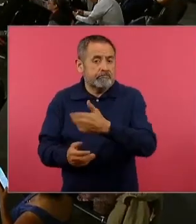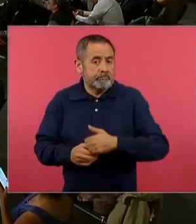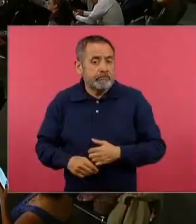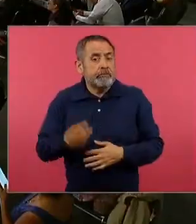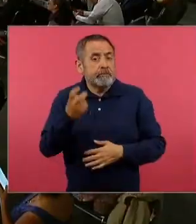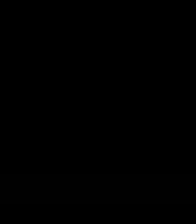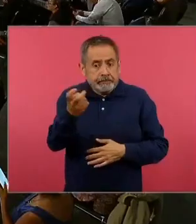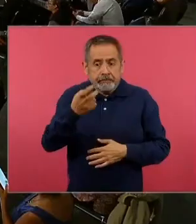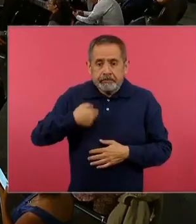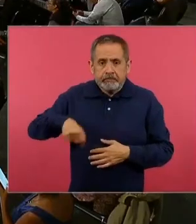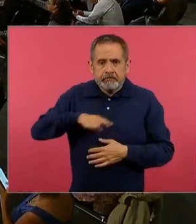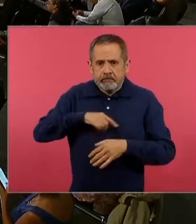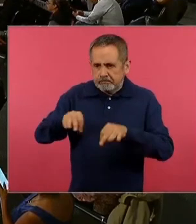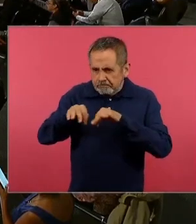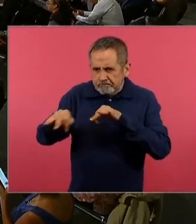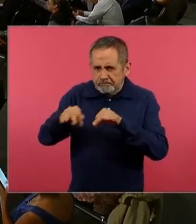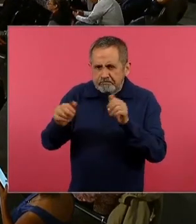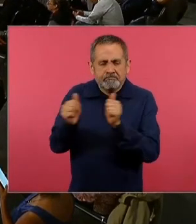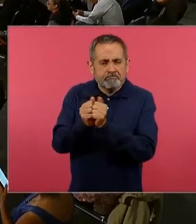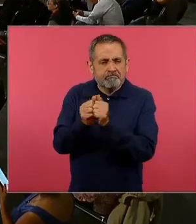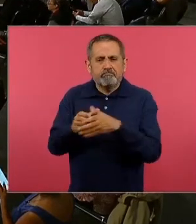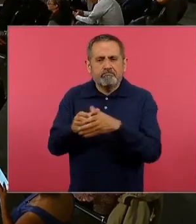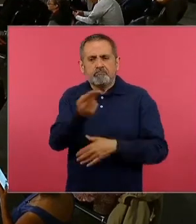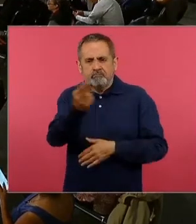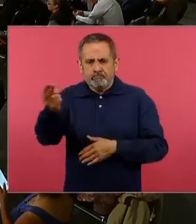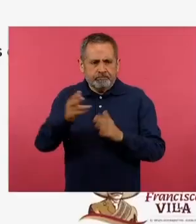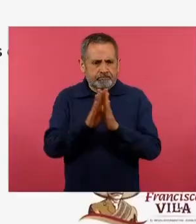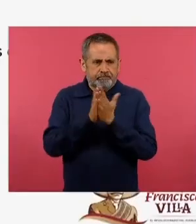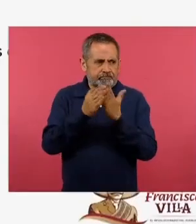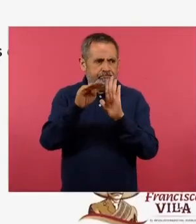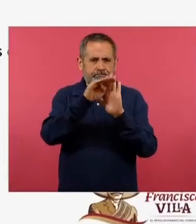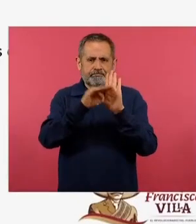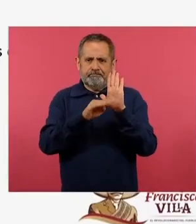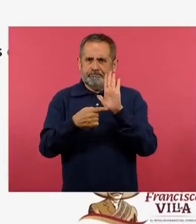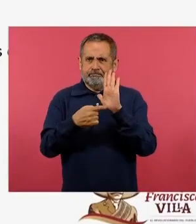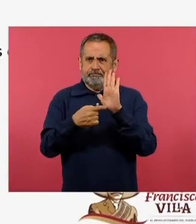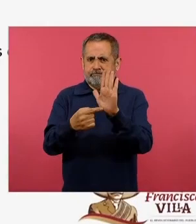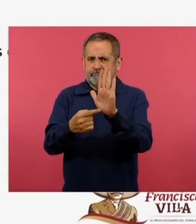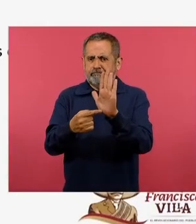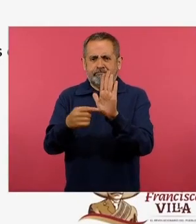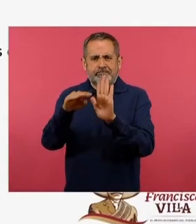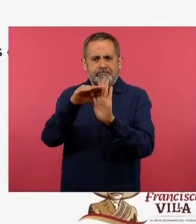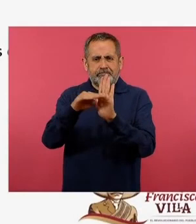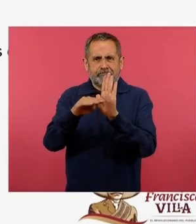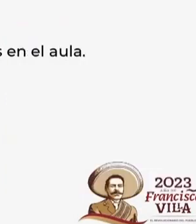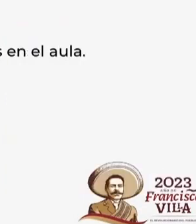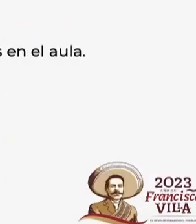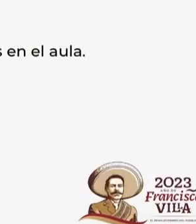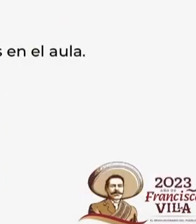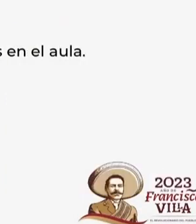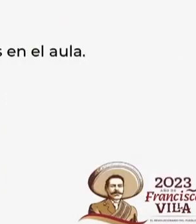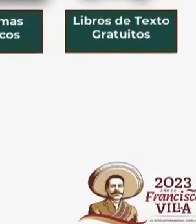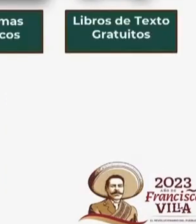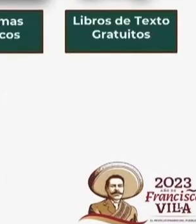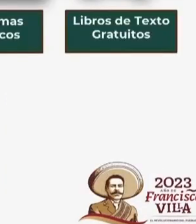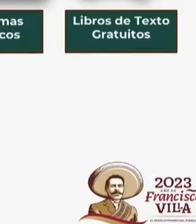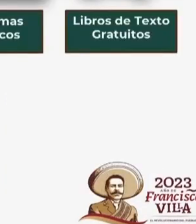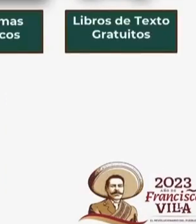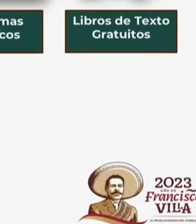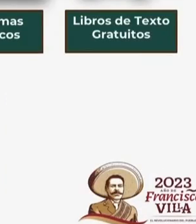trabajando con ustedes cómo son los libros de texto, cómo se trabajan los libros, cómo se utilizan.